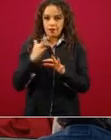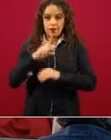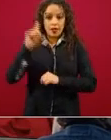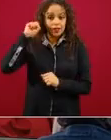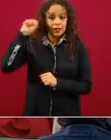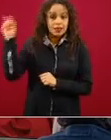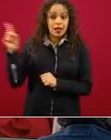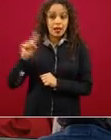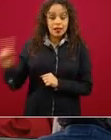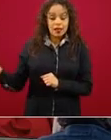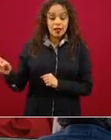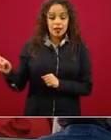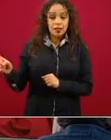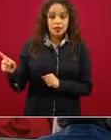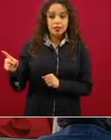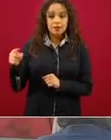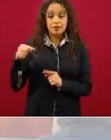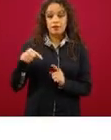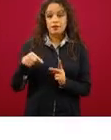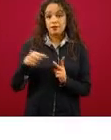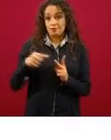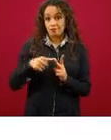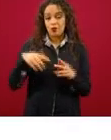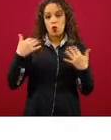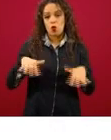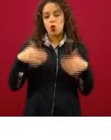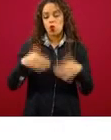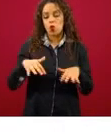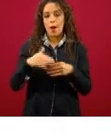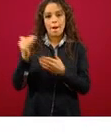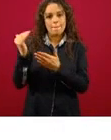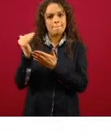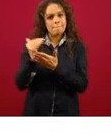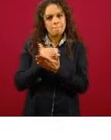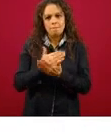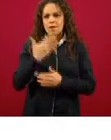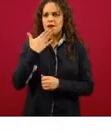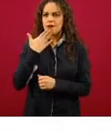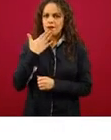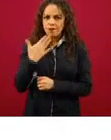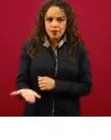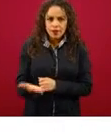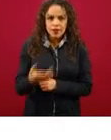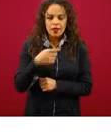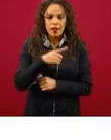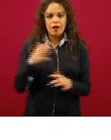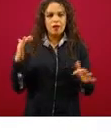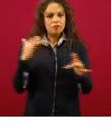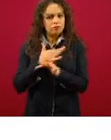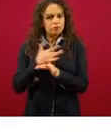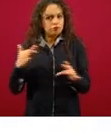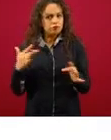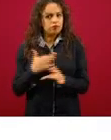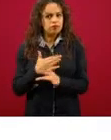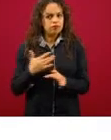logrado una disminución muy importante después de una extraordinaria